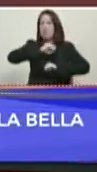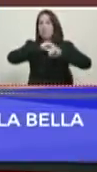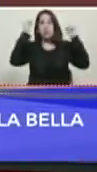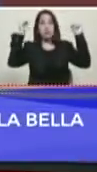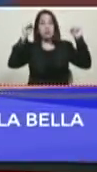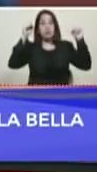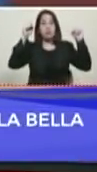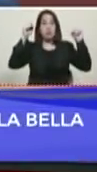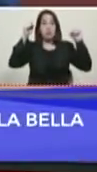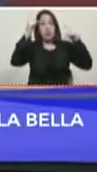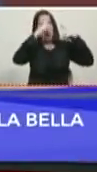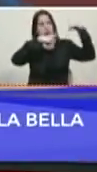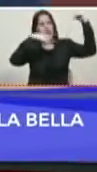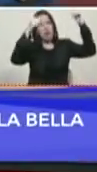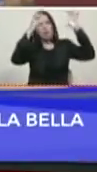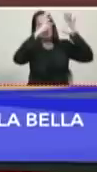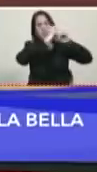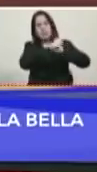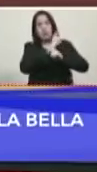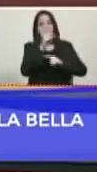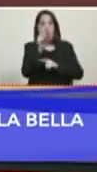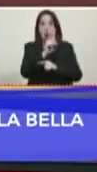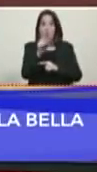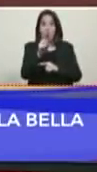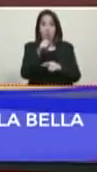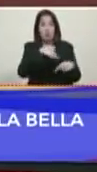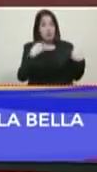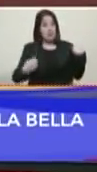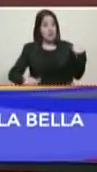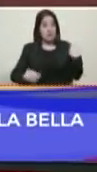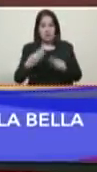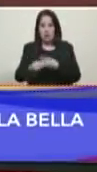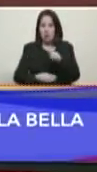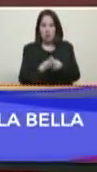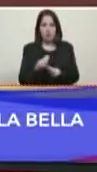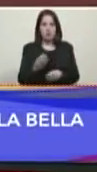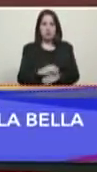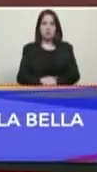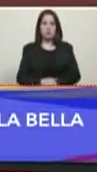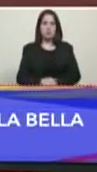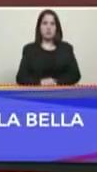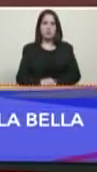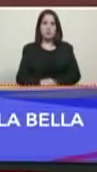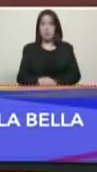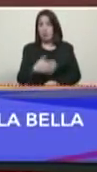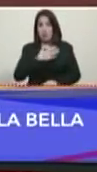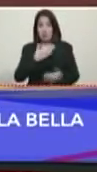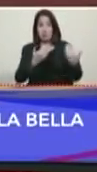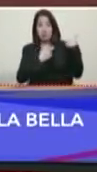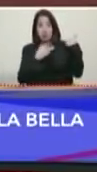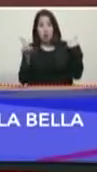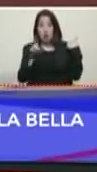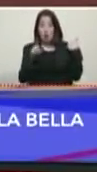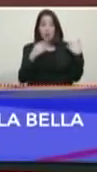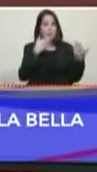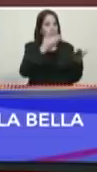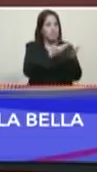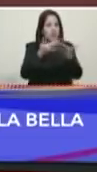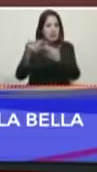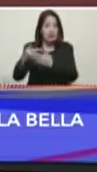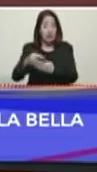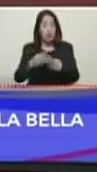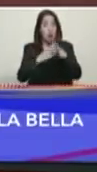de la luna' ya china lo puso no es nuestra tarea yo lo que estoy pidiendo es que estén pendientes de que